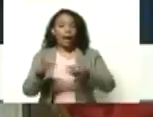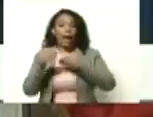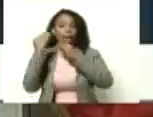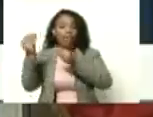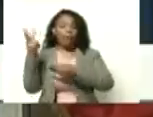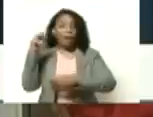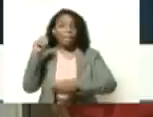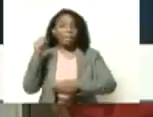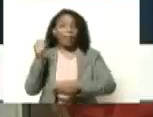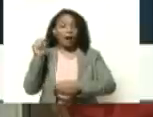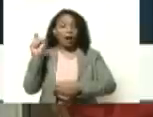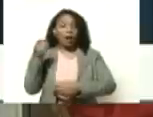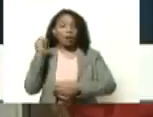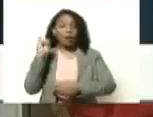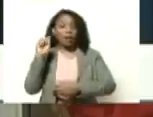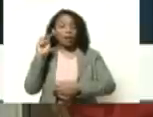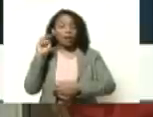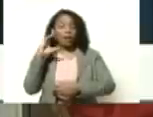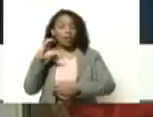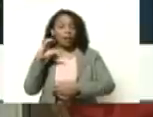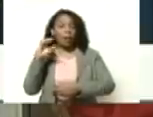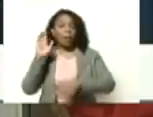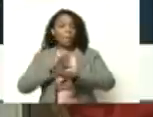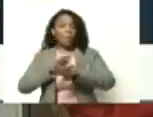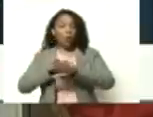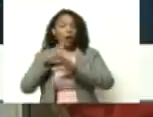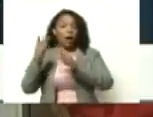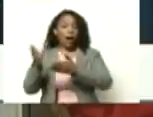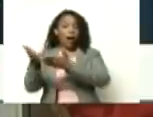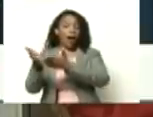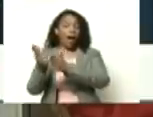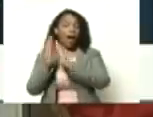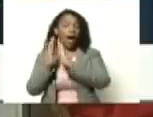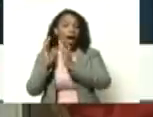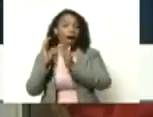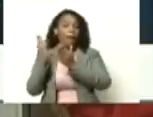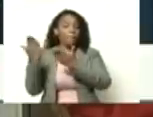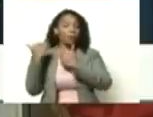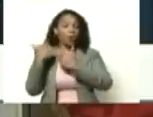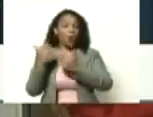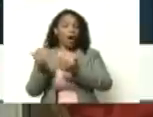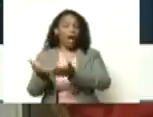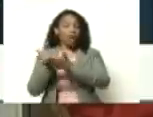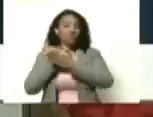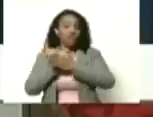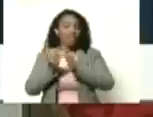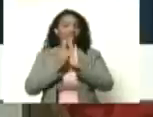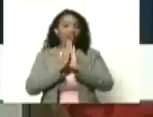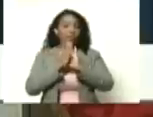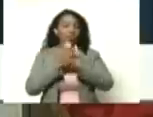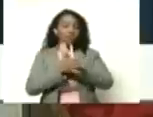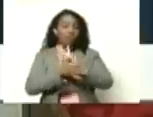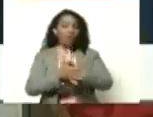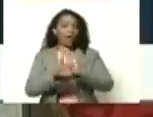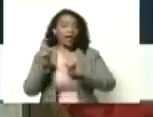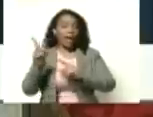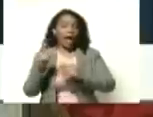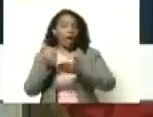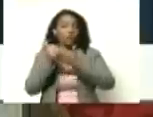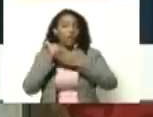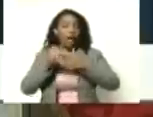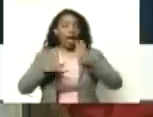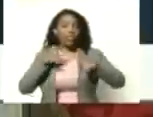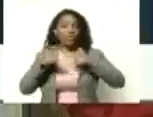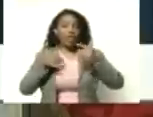umar y alguien castellano por los favores recibidos que podían ser de participar en actos de